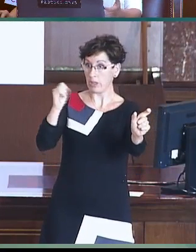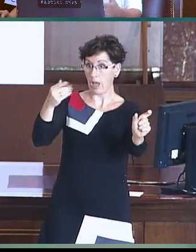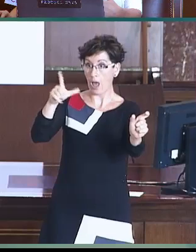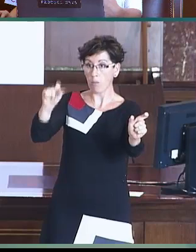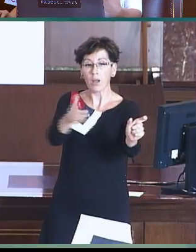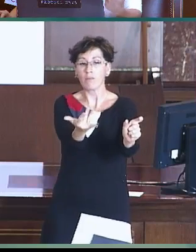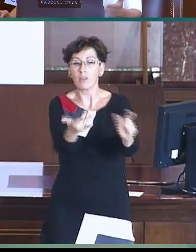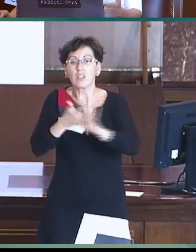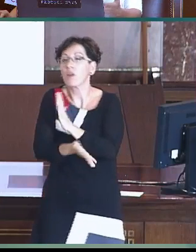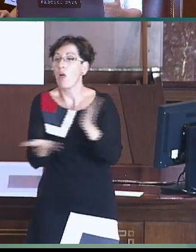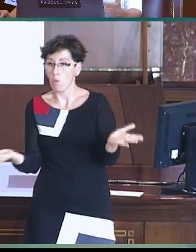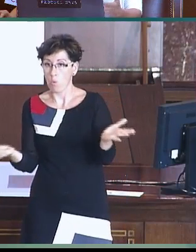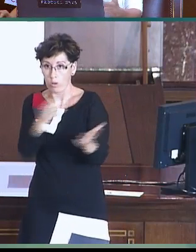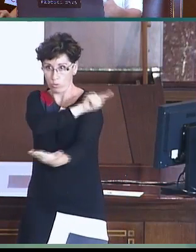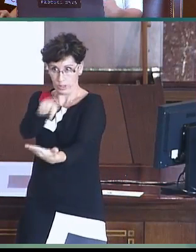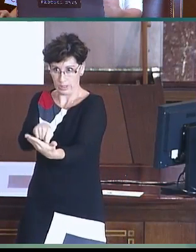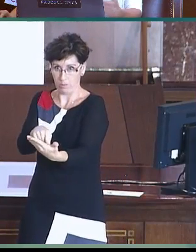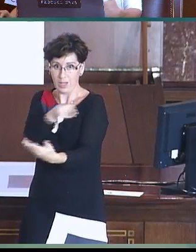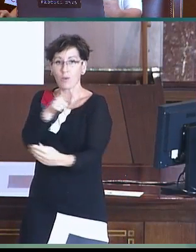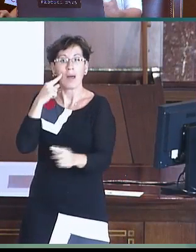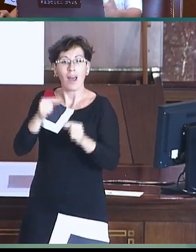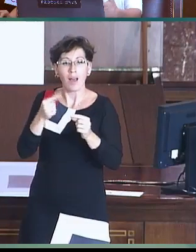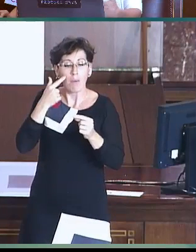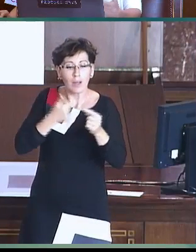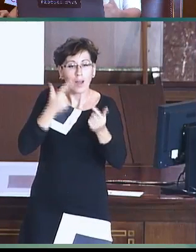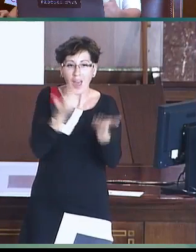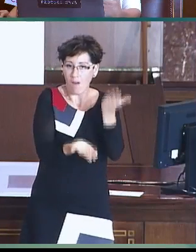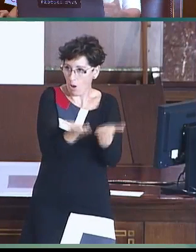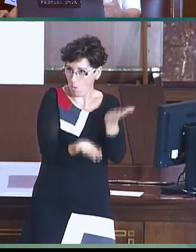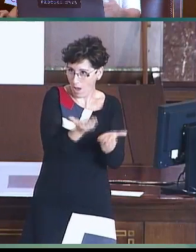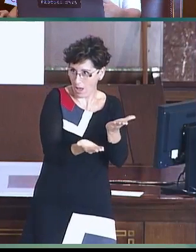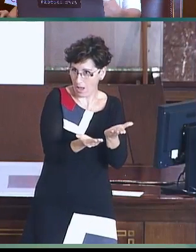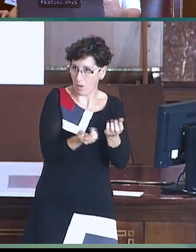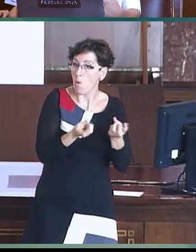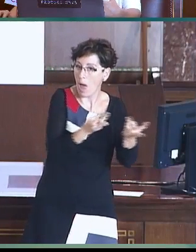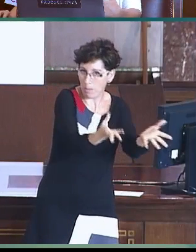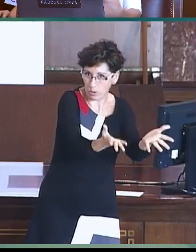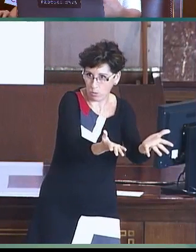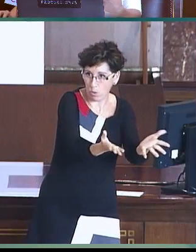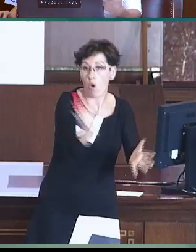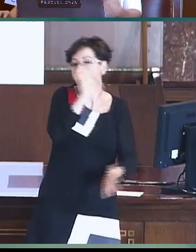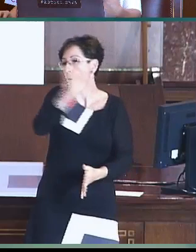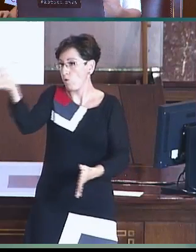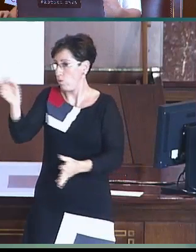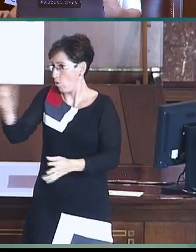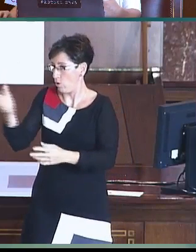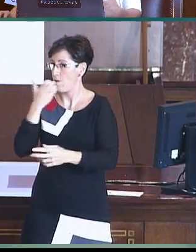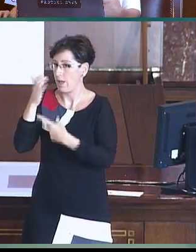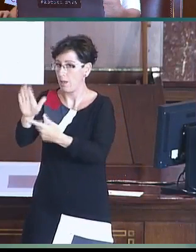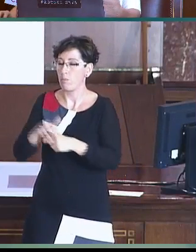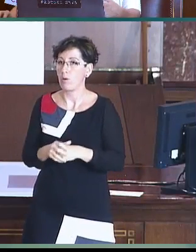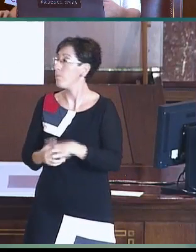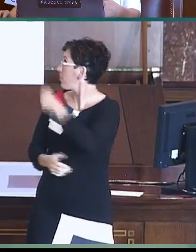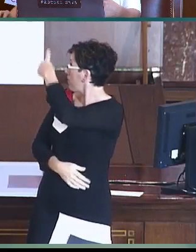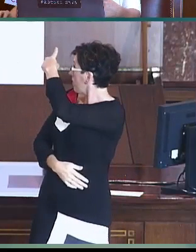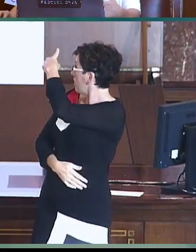significado. Otro ejemplo para evaluar amplitud de vocabulario sería, si yo le doy el significado, le doy